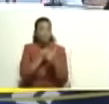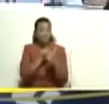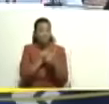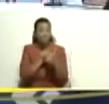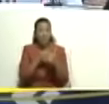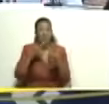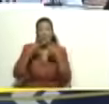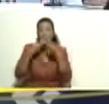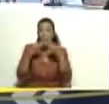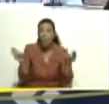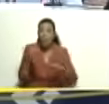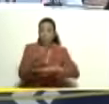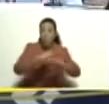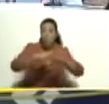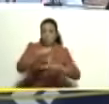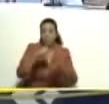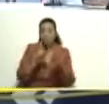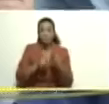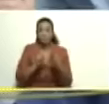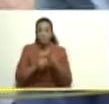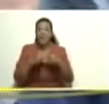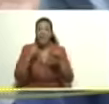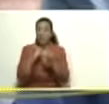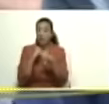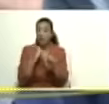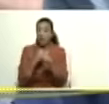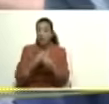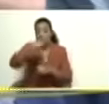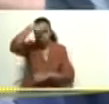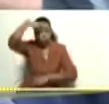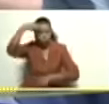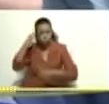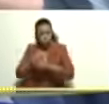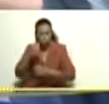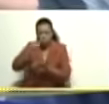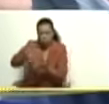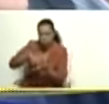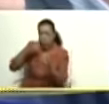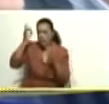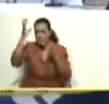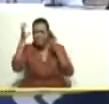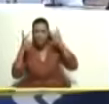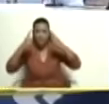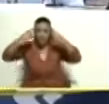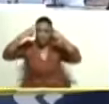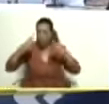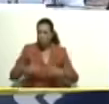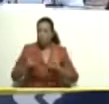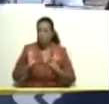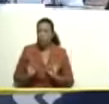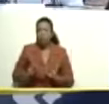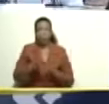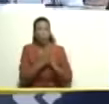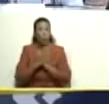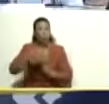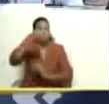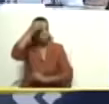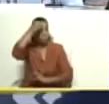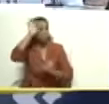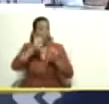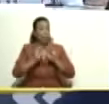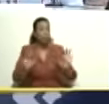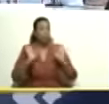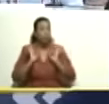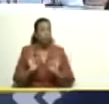acción pública, el trabajo de la clase obrera, creativa, profesional, culta, organizada